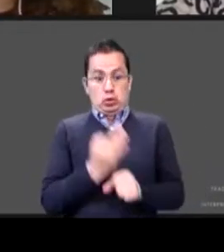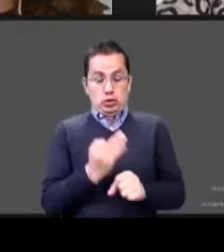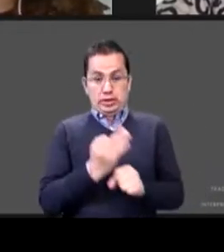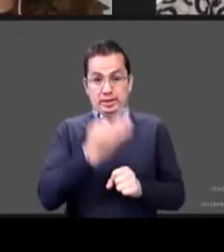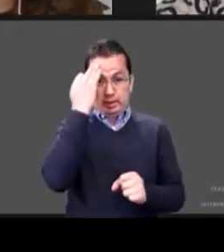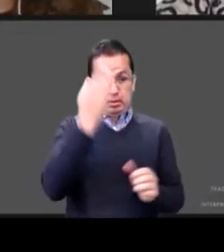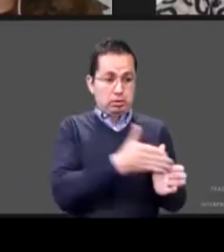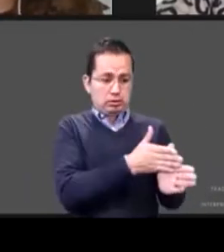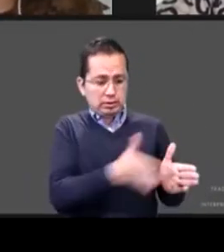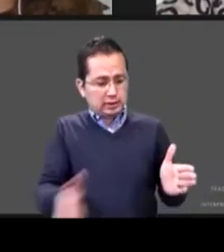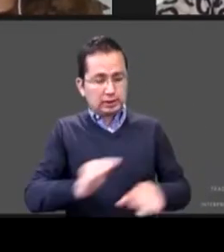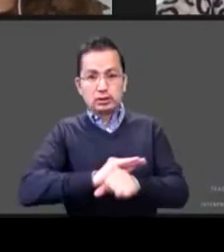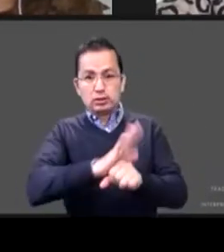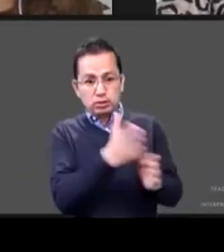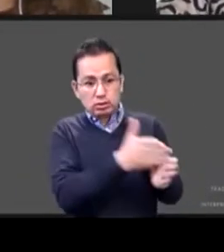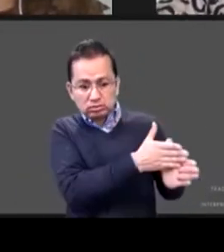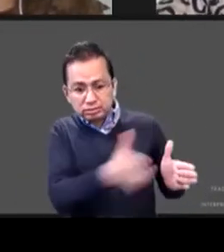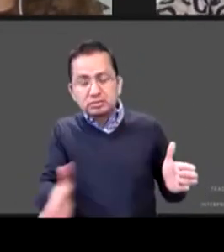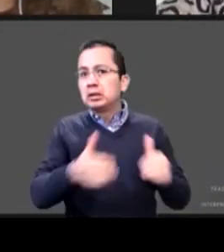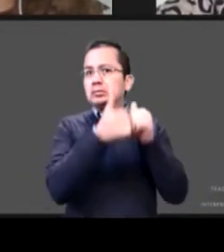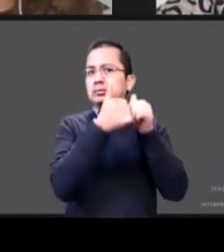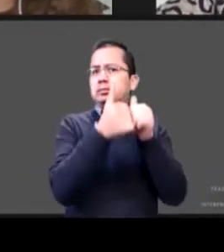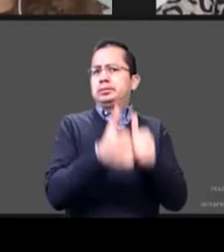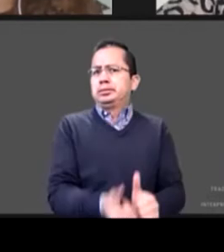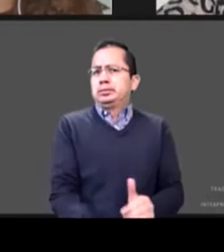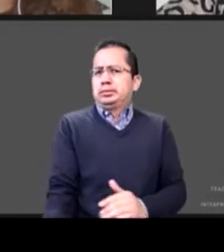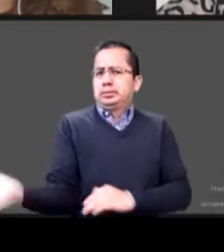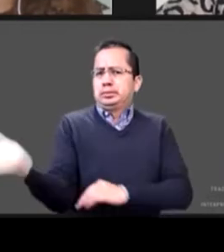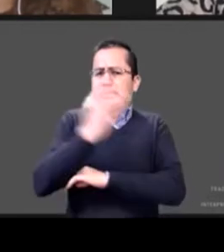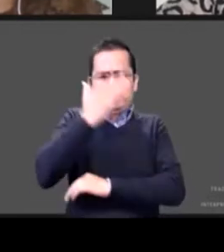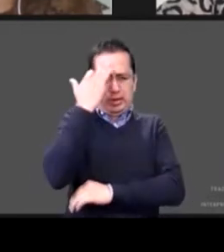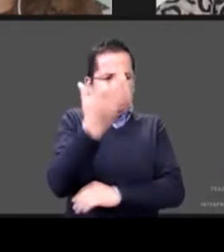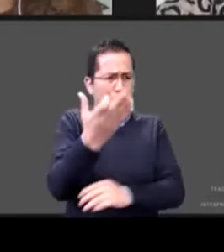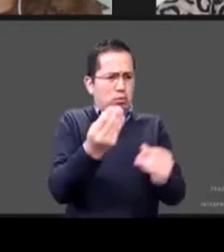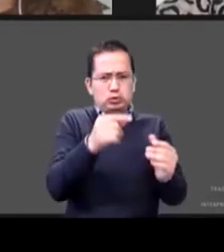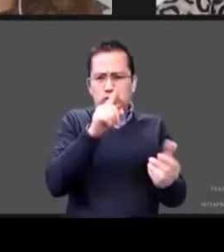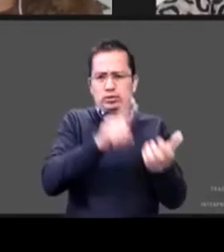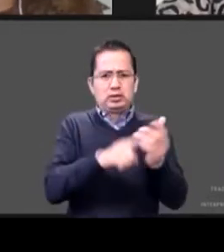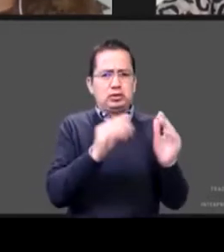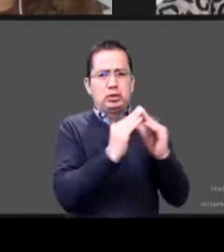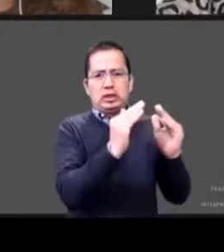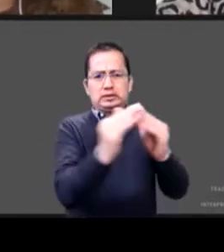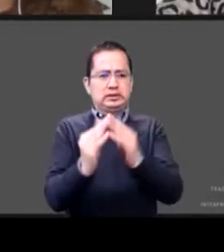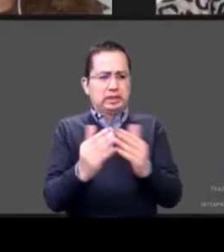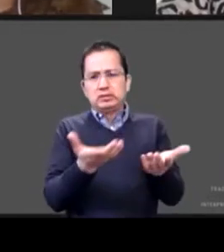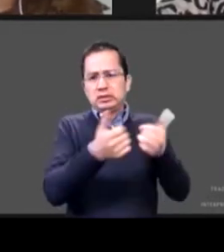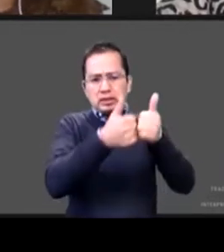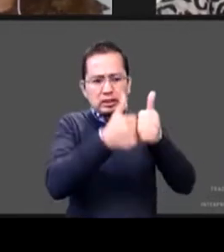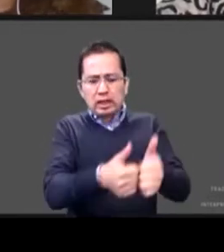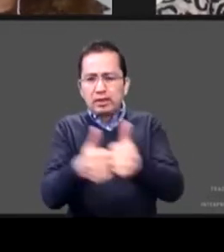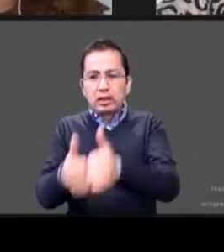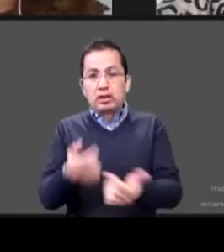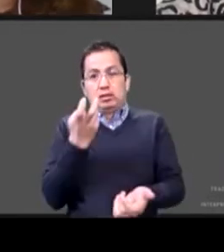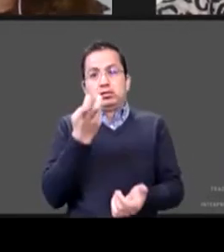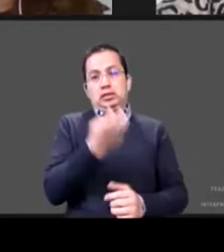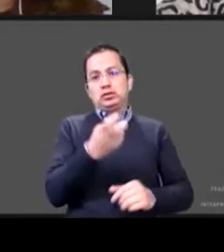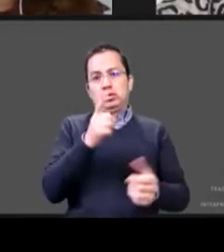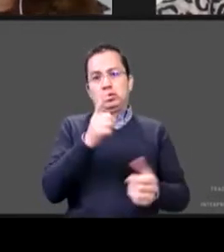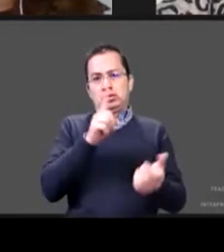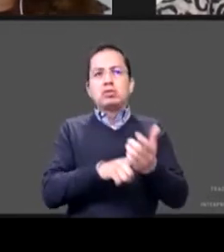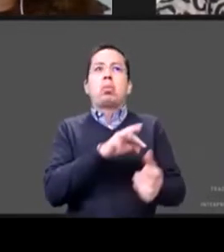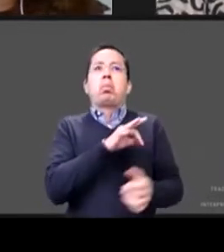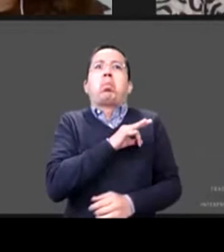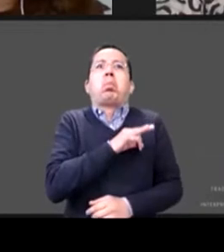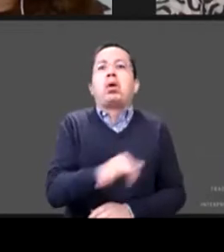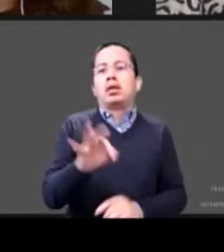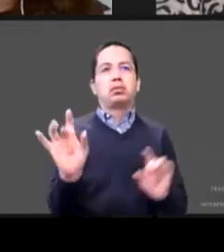como también, pues las personas adultas tienen otras ocupaciones que también se saturan de preocupaciones y que pueden ser estresantes y